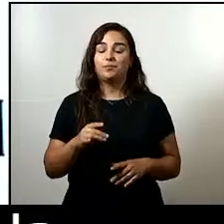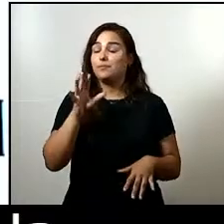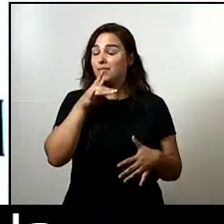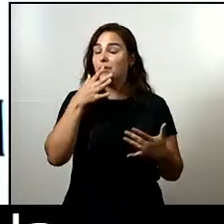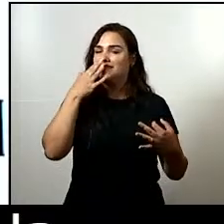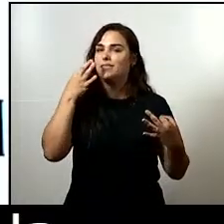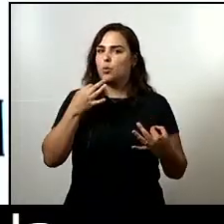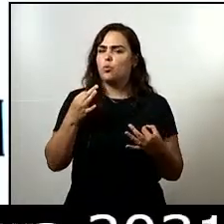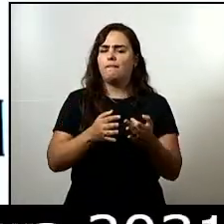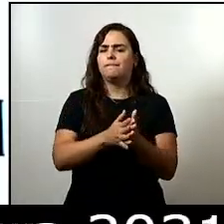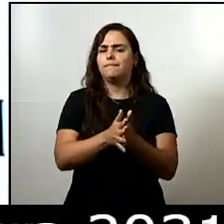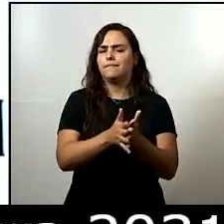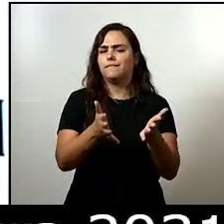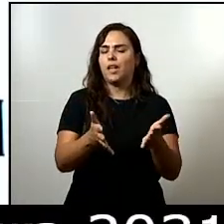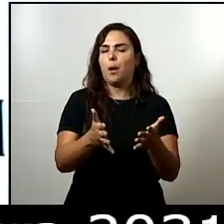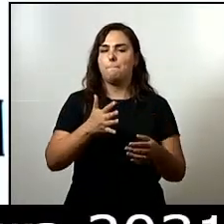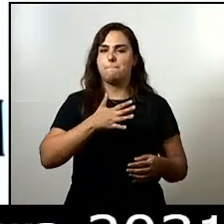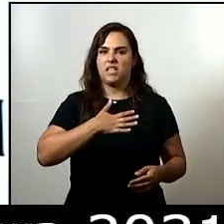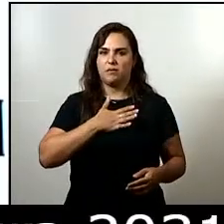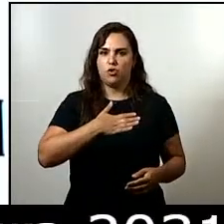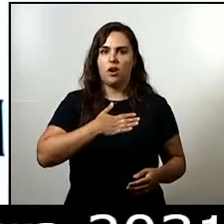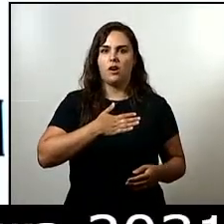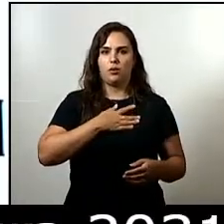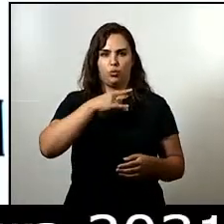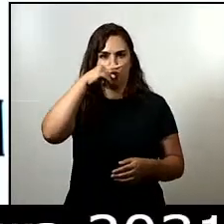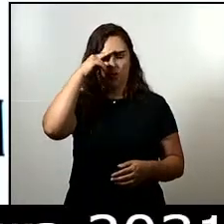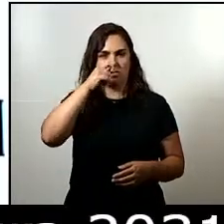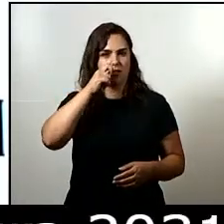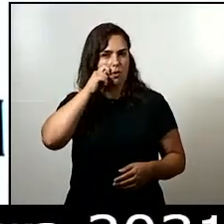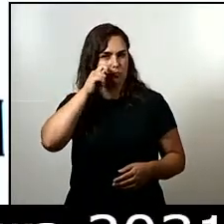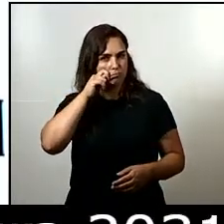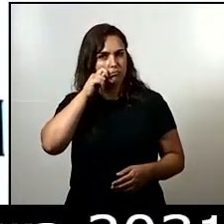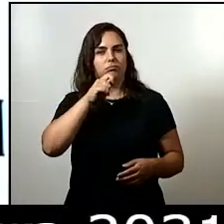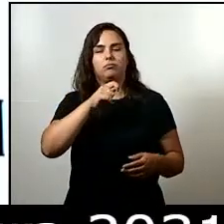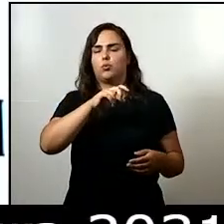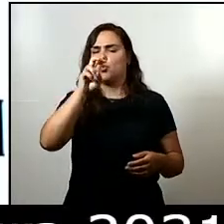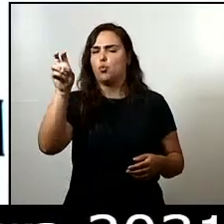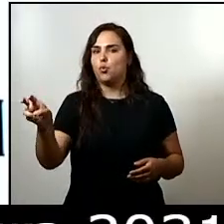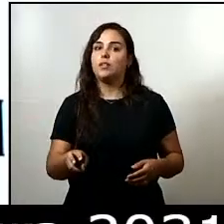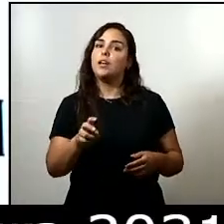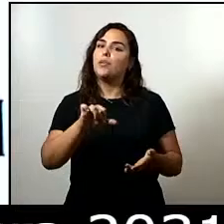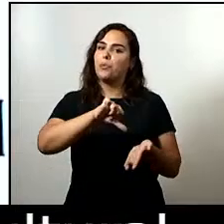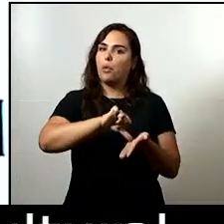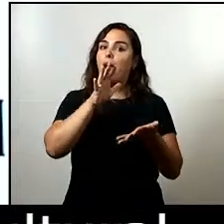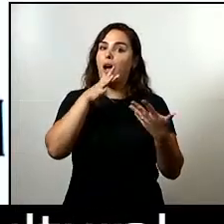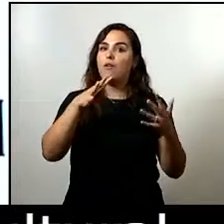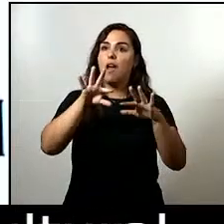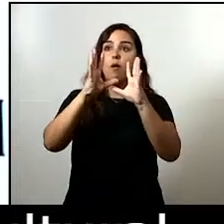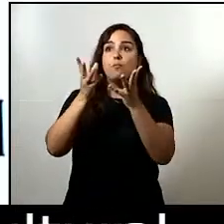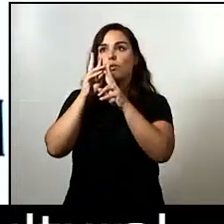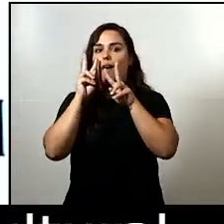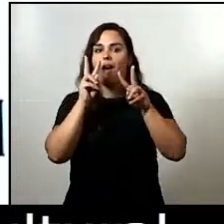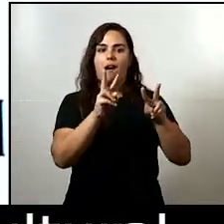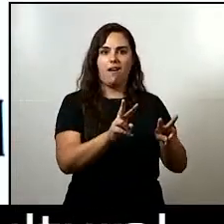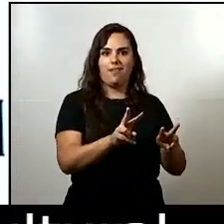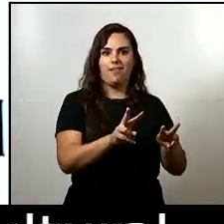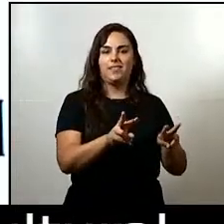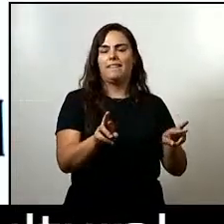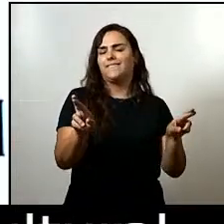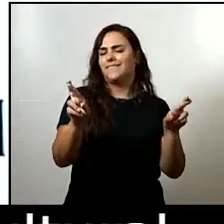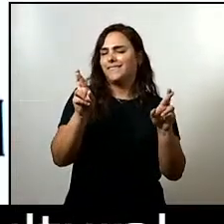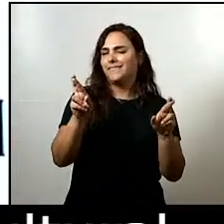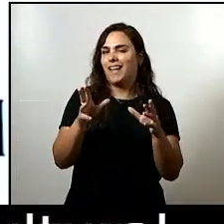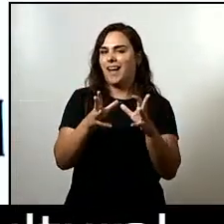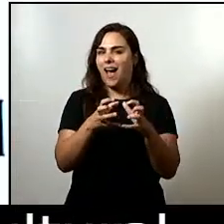del potencial patrimonial, turístico y cultural que la ciudad está sorprendiendo al mundo y esperamos, con sana